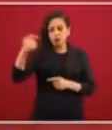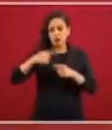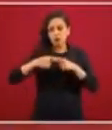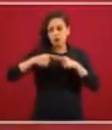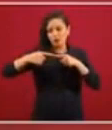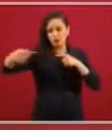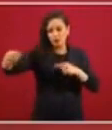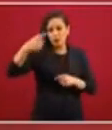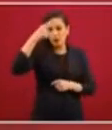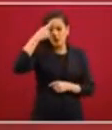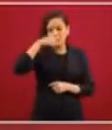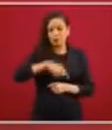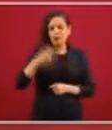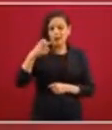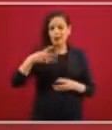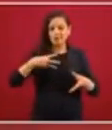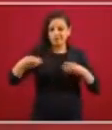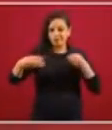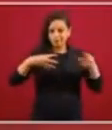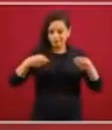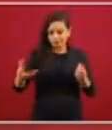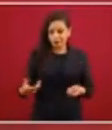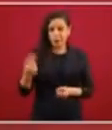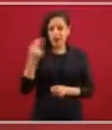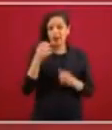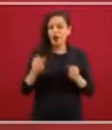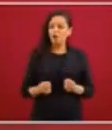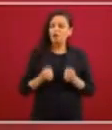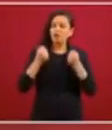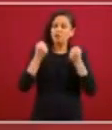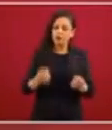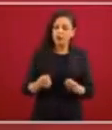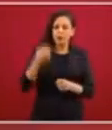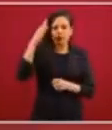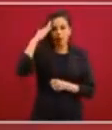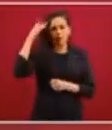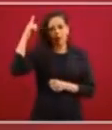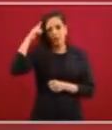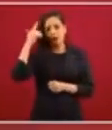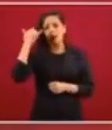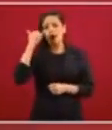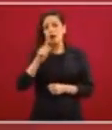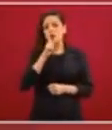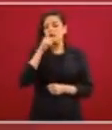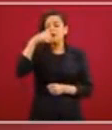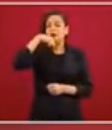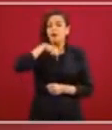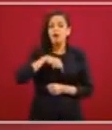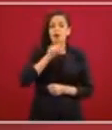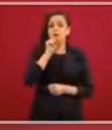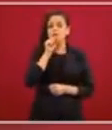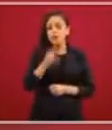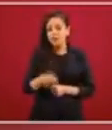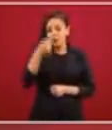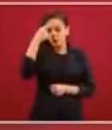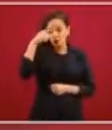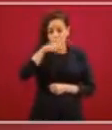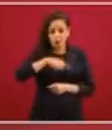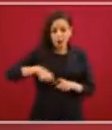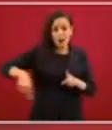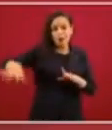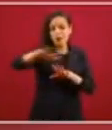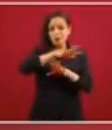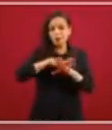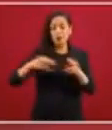la fuerza, la claridad mental y la claridad espiritual para mantenernos todas y